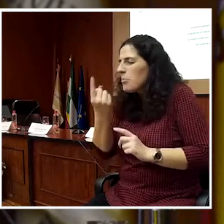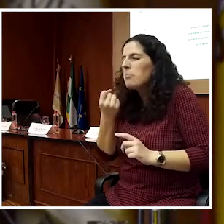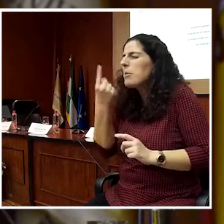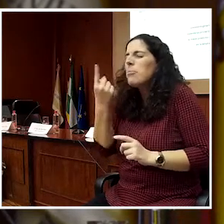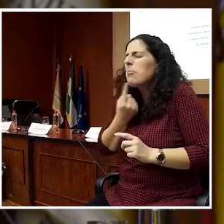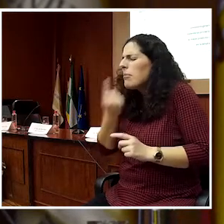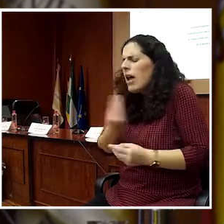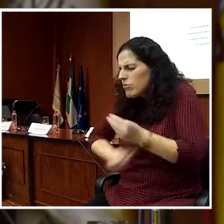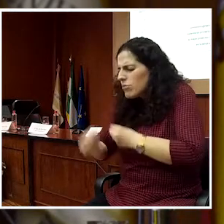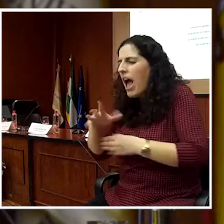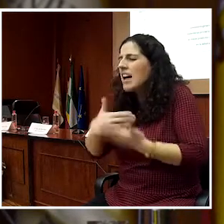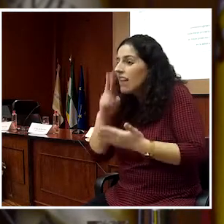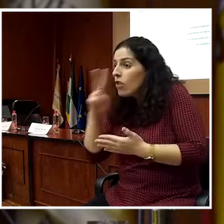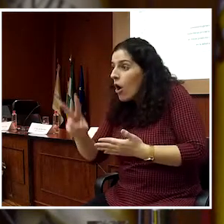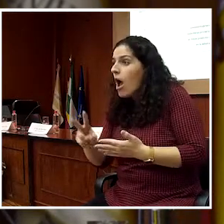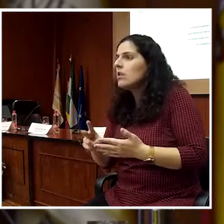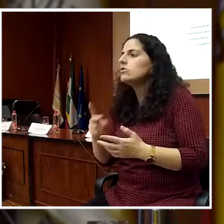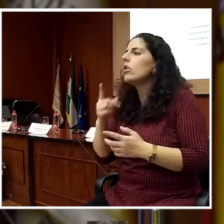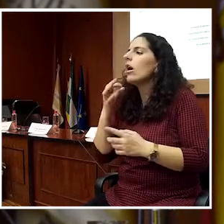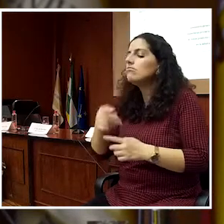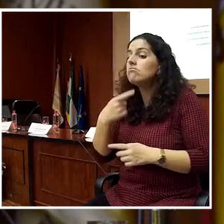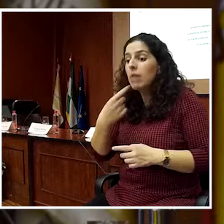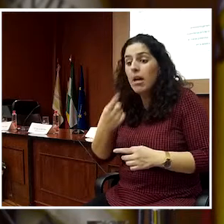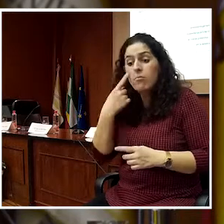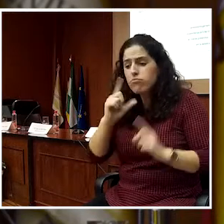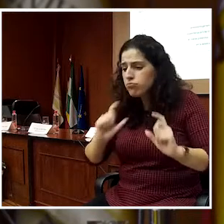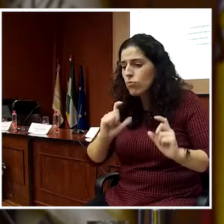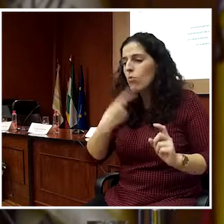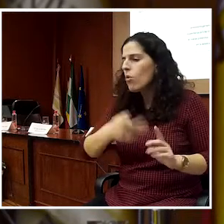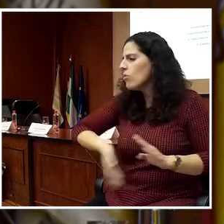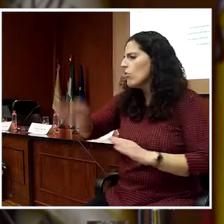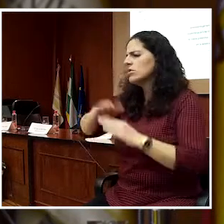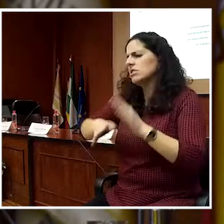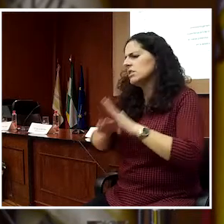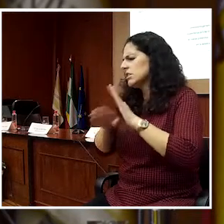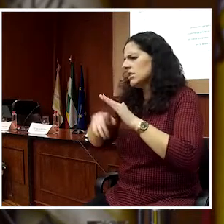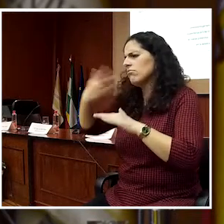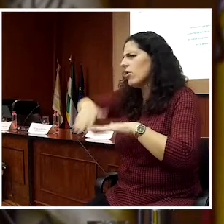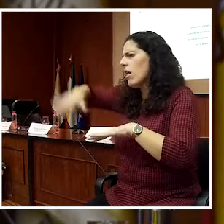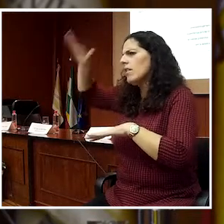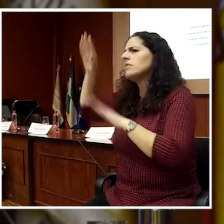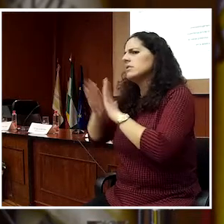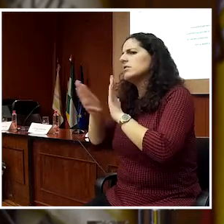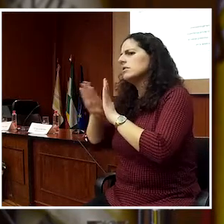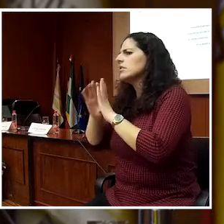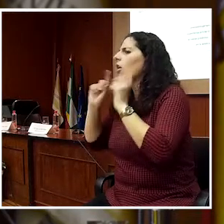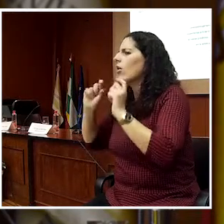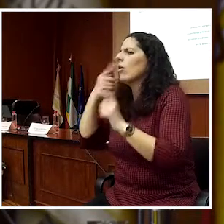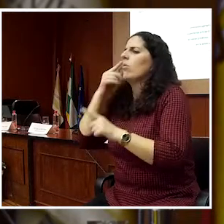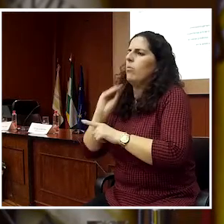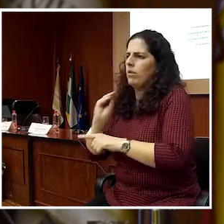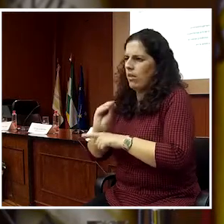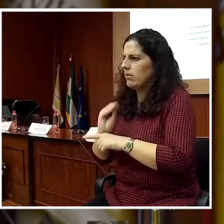días, es el mejor predictor de que ese niño va a continuar siendo obeso durante la etapa escolar